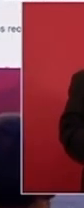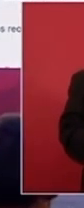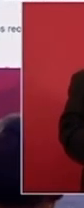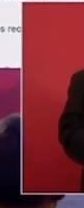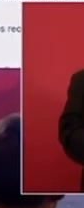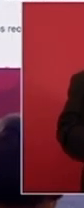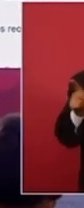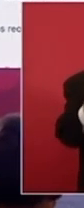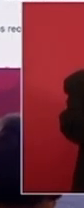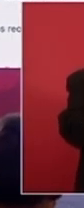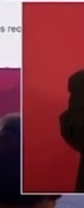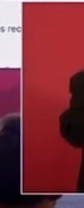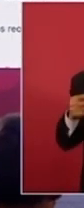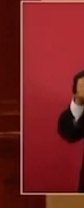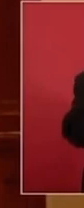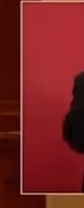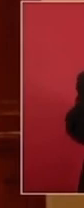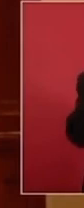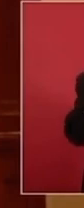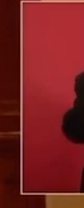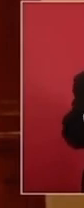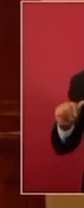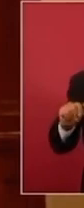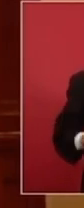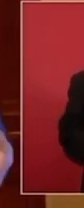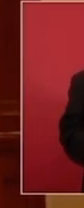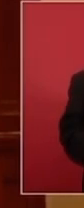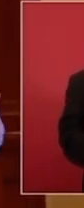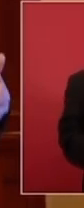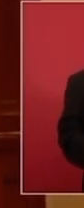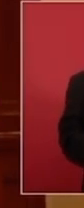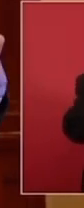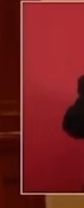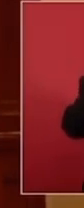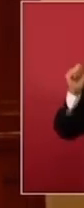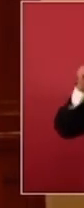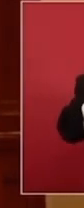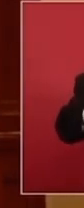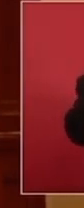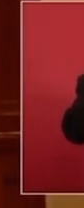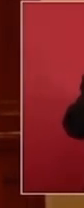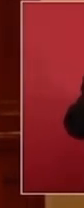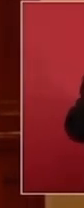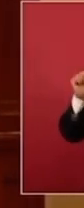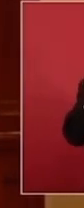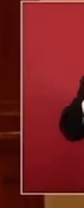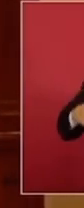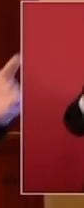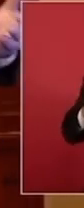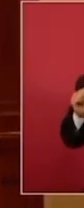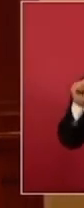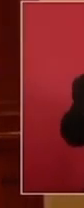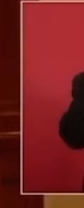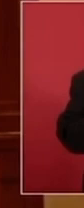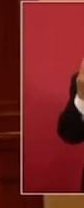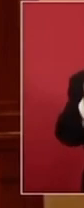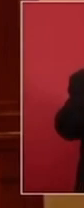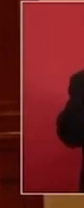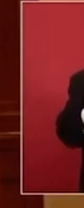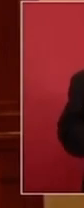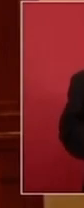La solución pacífica de controversias. Cuando queremos que asistan todos. Es porque